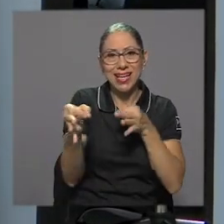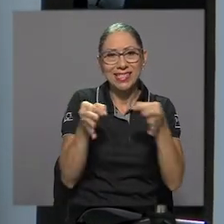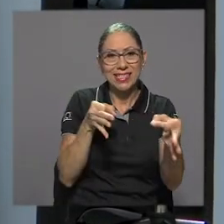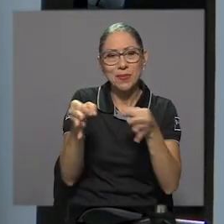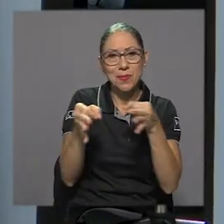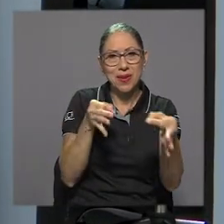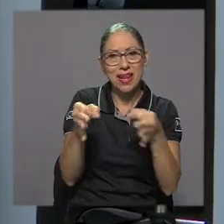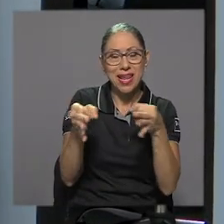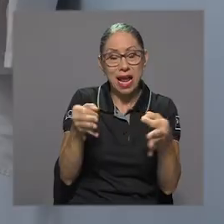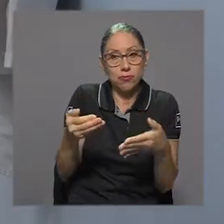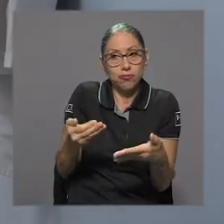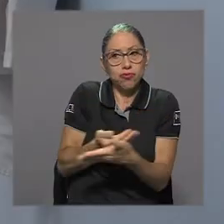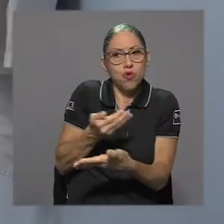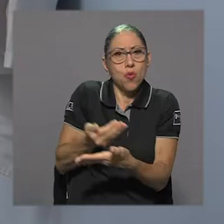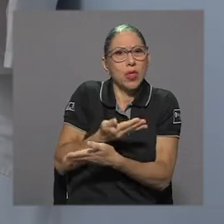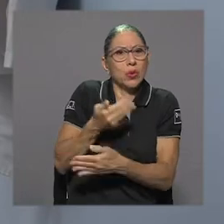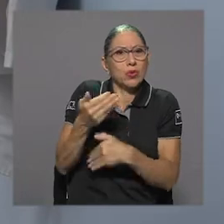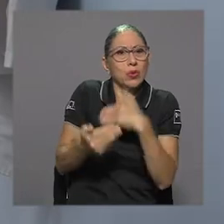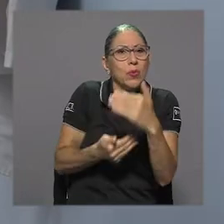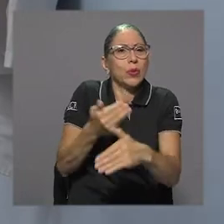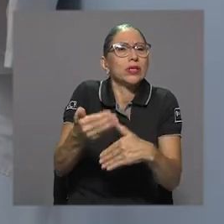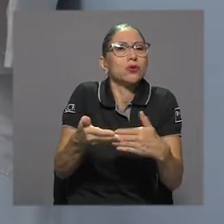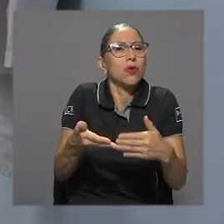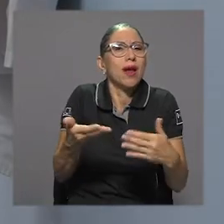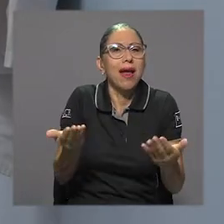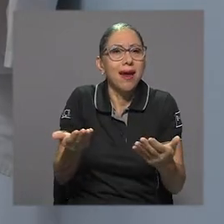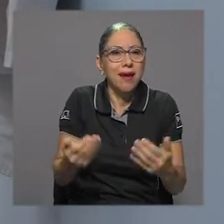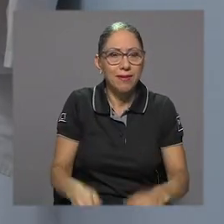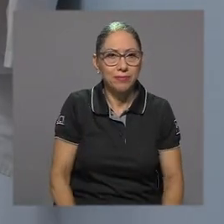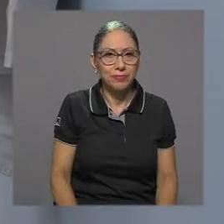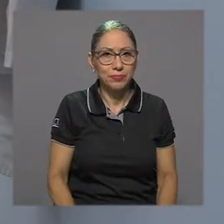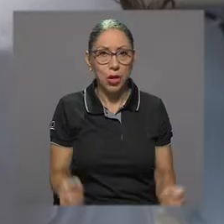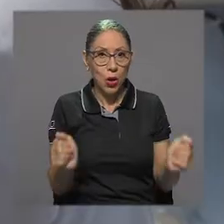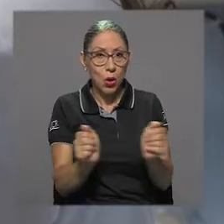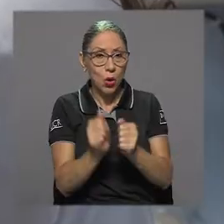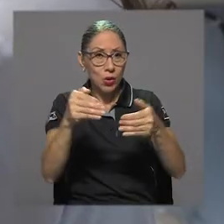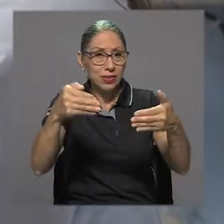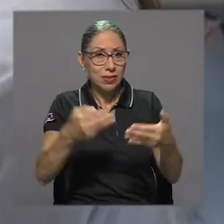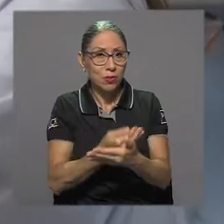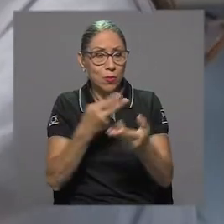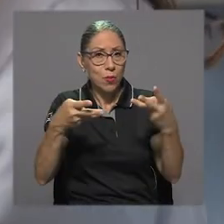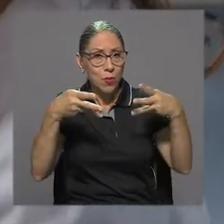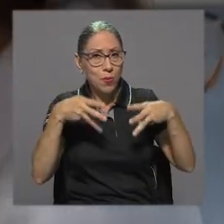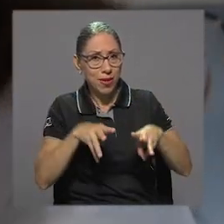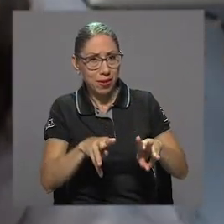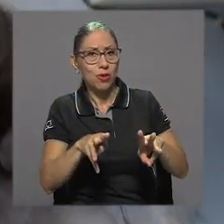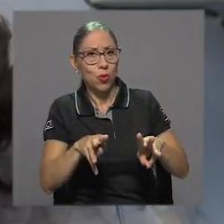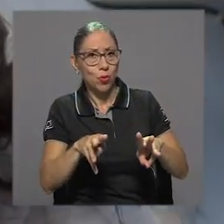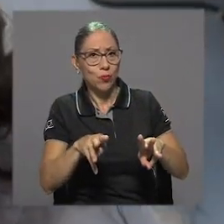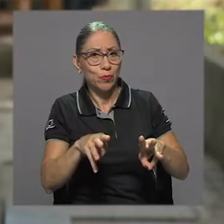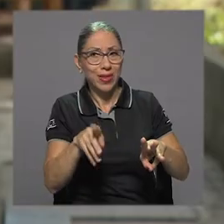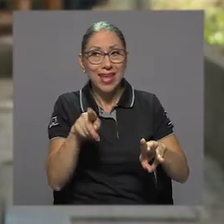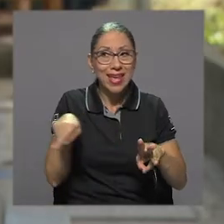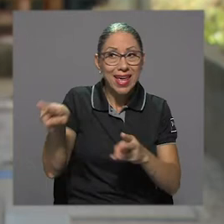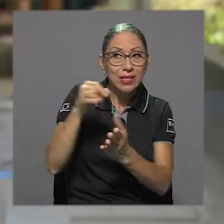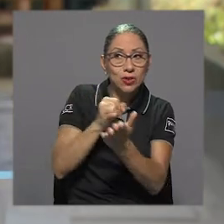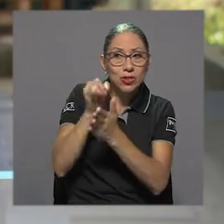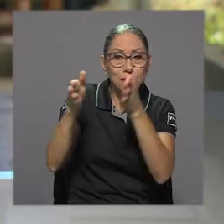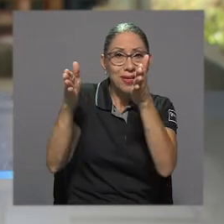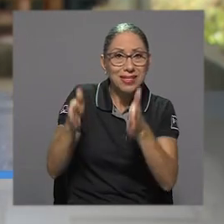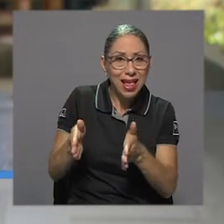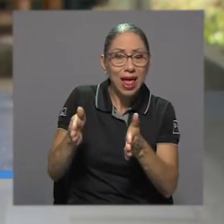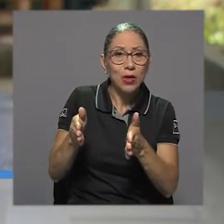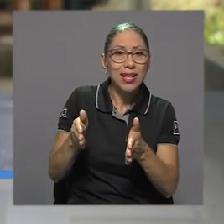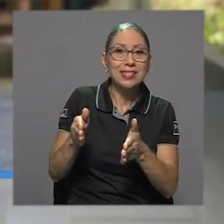doctora Sánchez Noguera explica el carácter novedoso de este proceso. Con este nuevo método